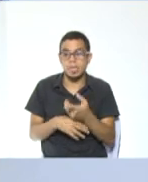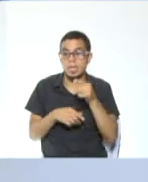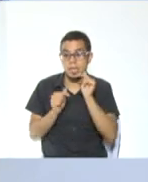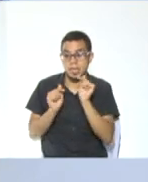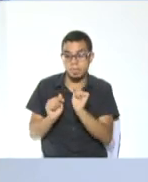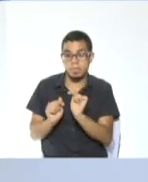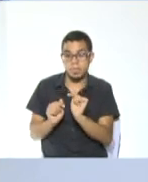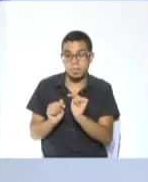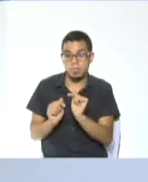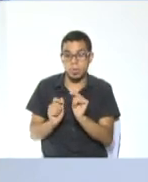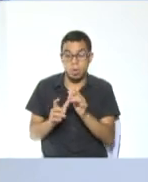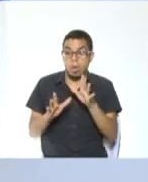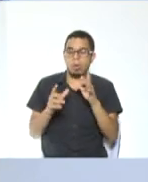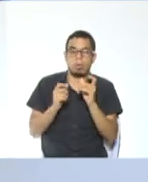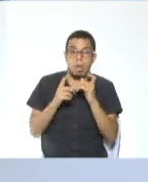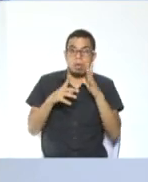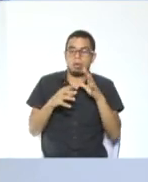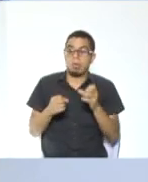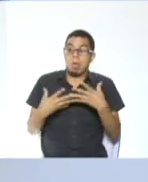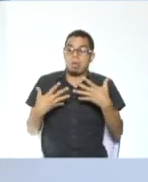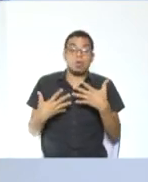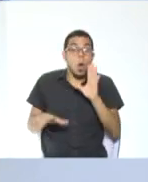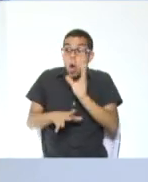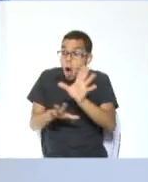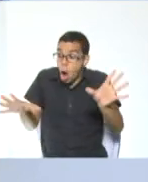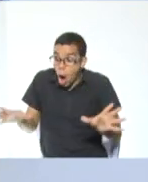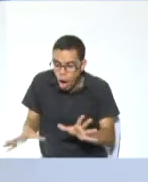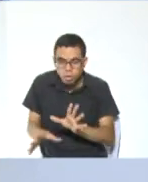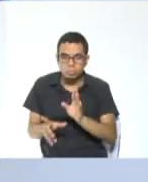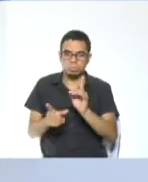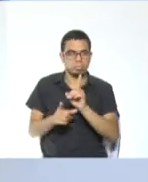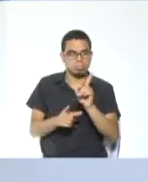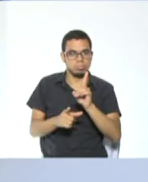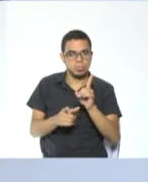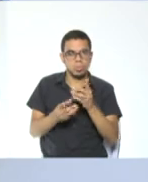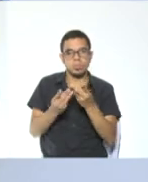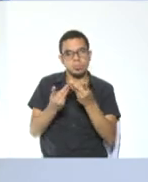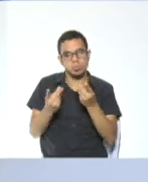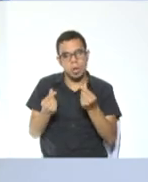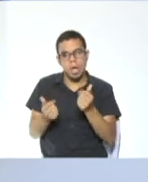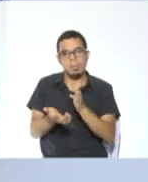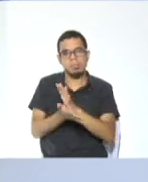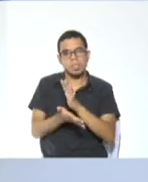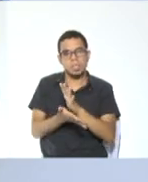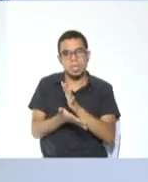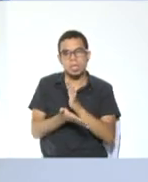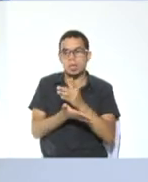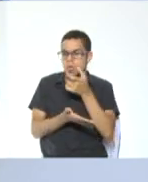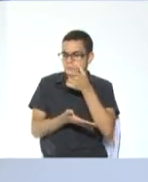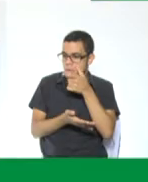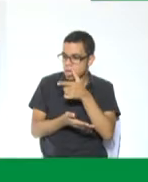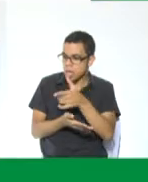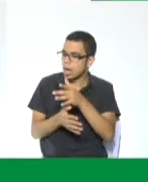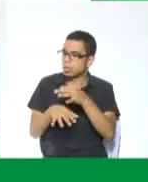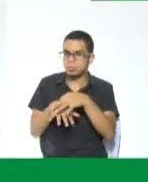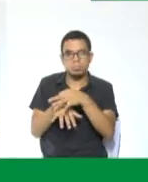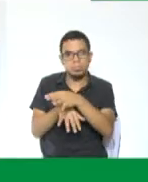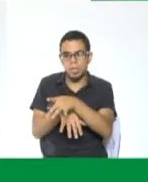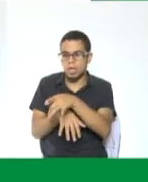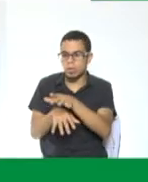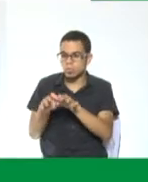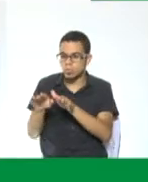así sobresaltos. Esta estimulación debe ser importante